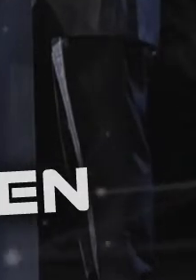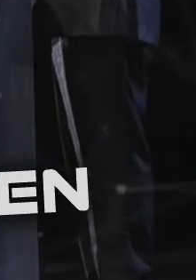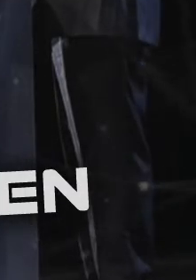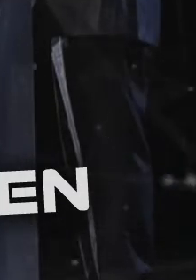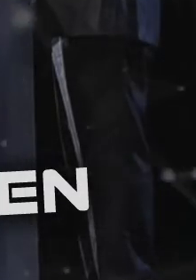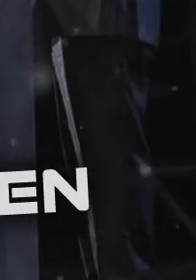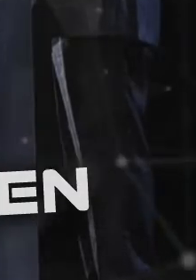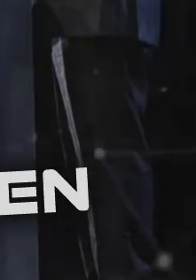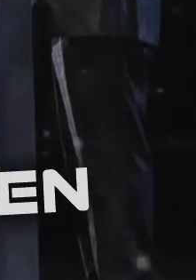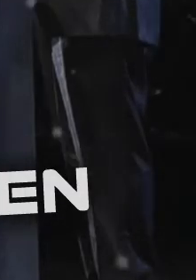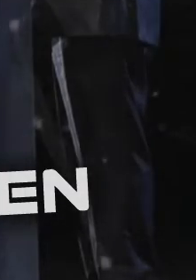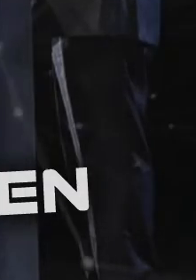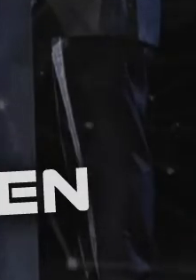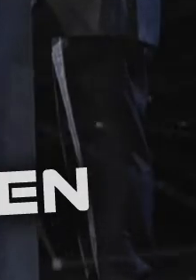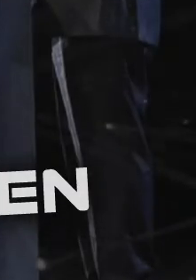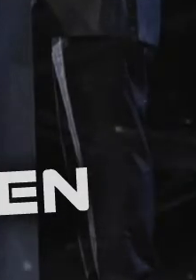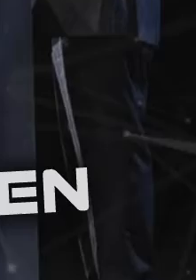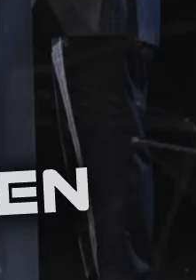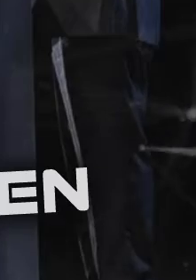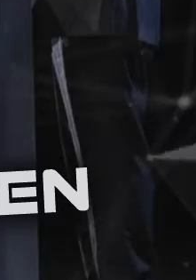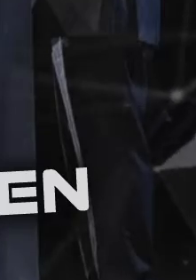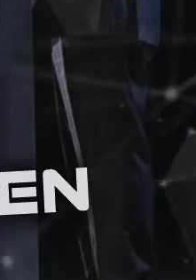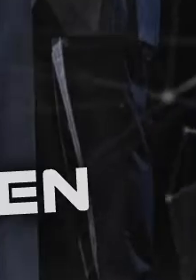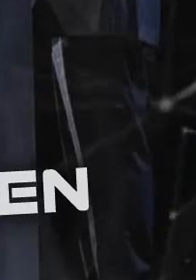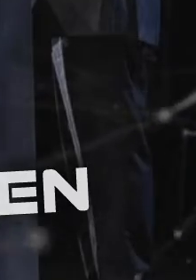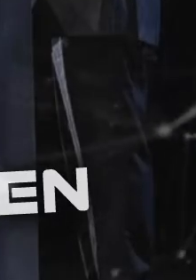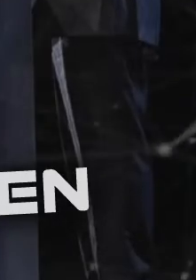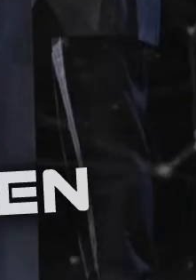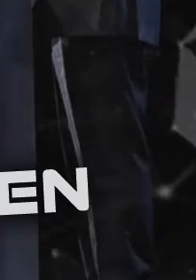El día de hoy, el presidente Andrés Manuel López Obrador.